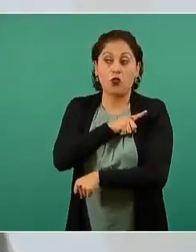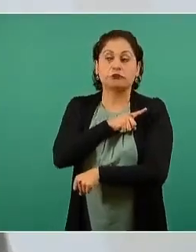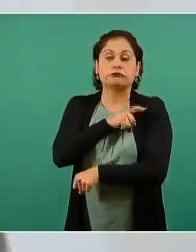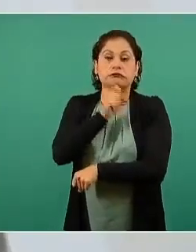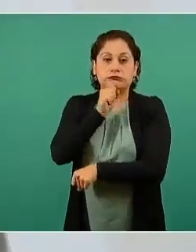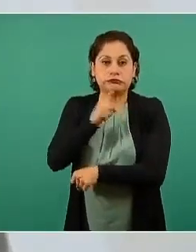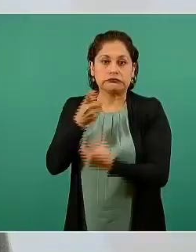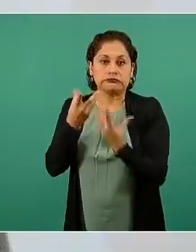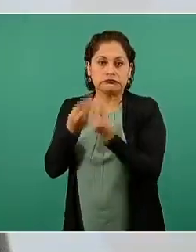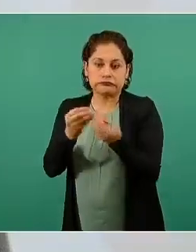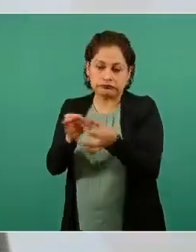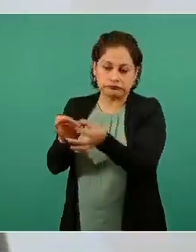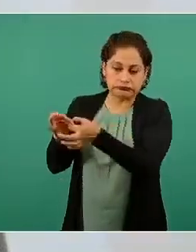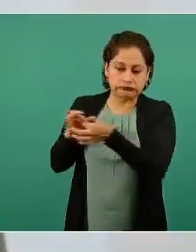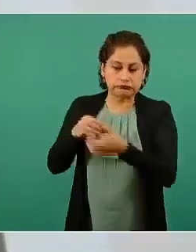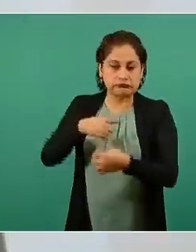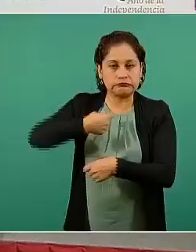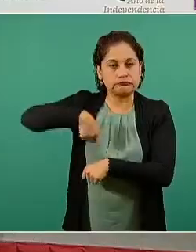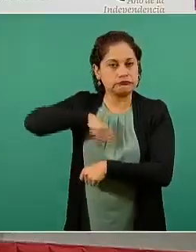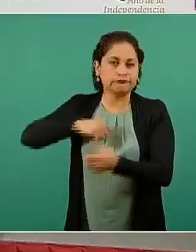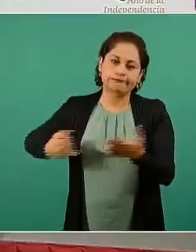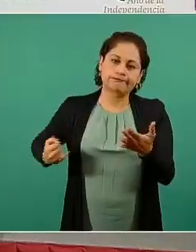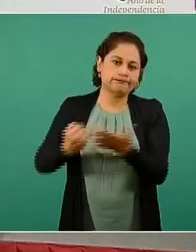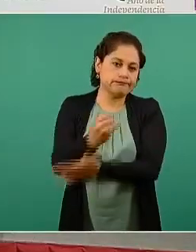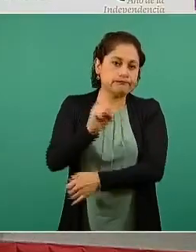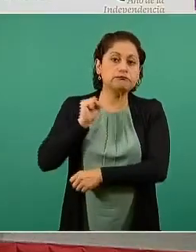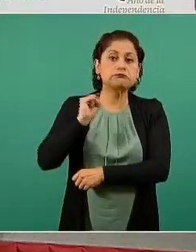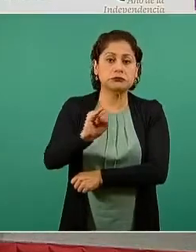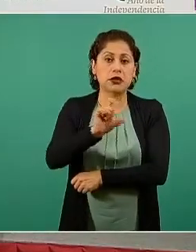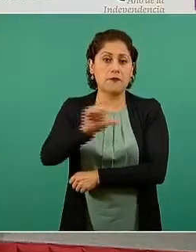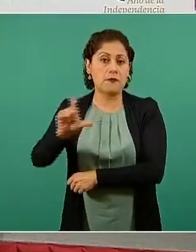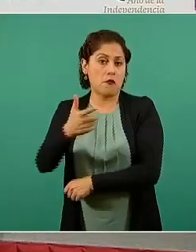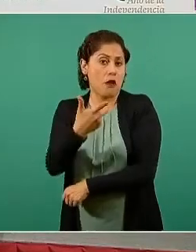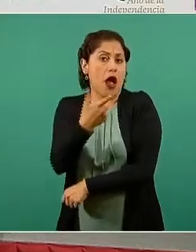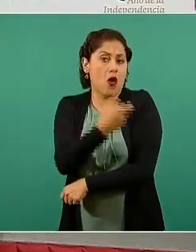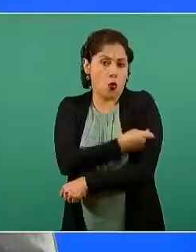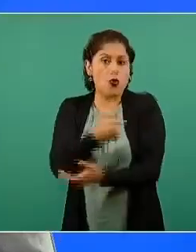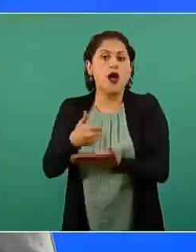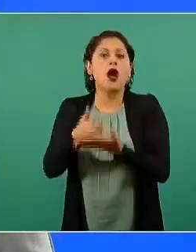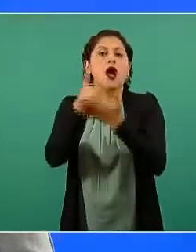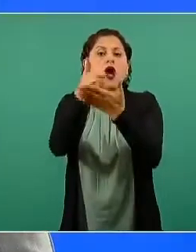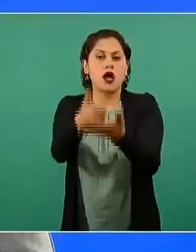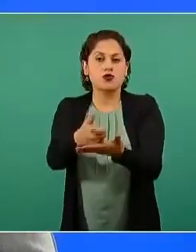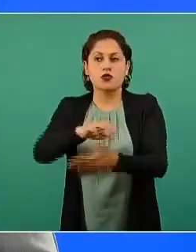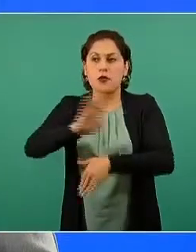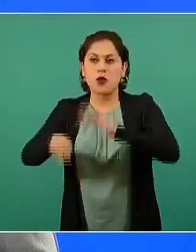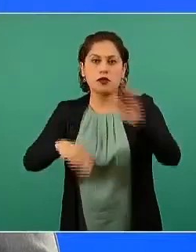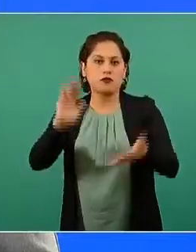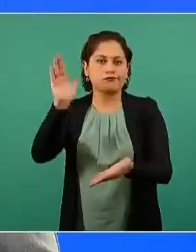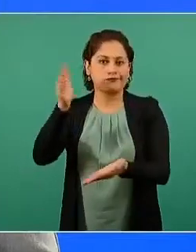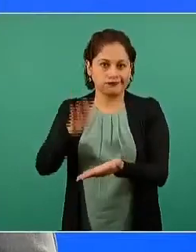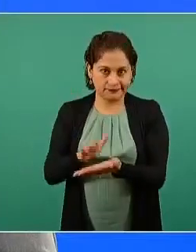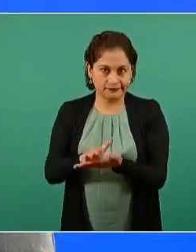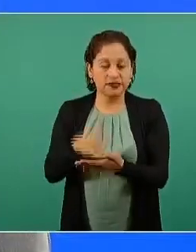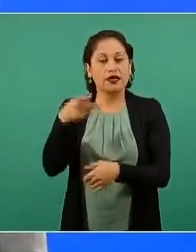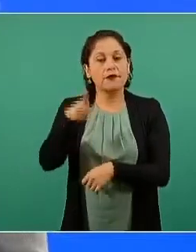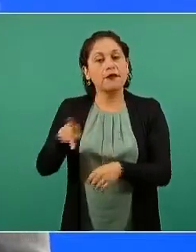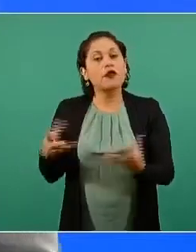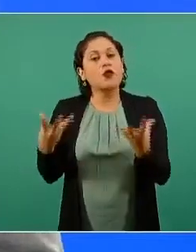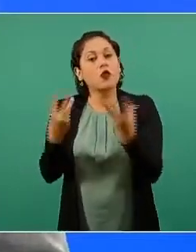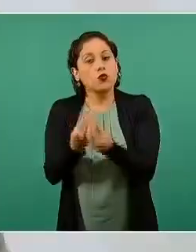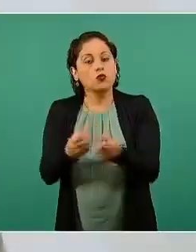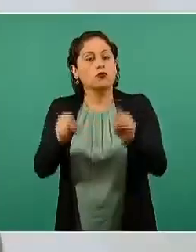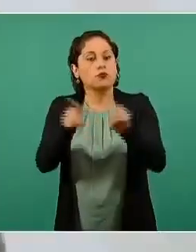que, por supuesto, que la vacunación es una herramienta fundamental para disminuir la mortalidad, pero debe estar acompañada de medidas